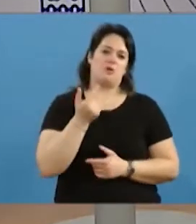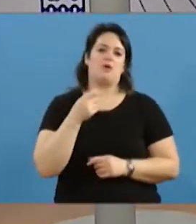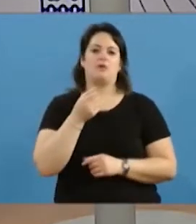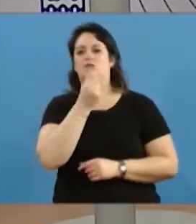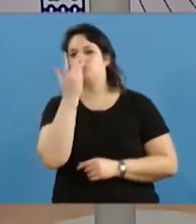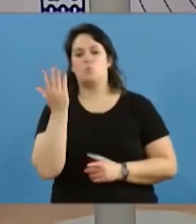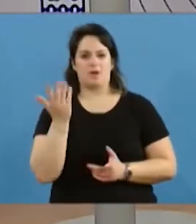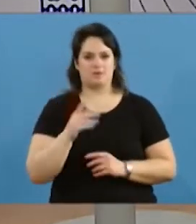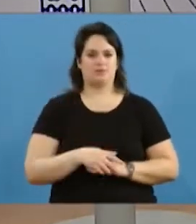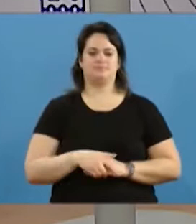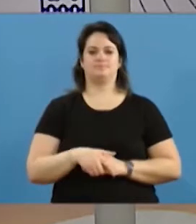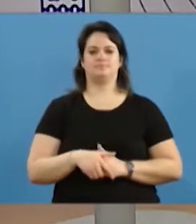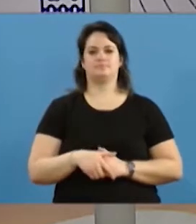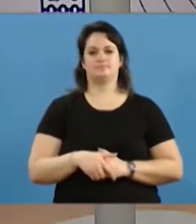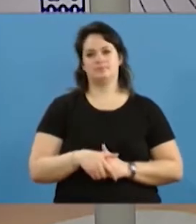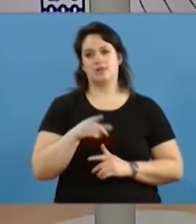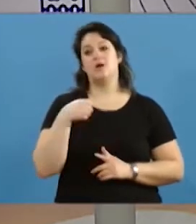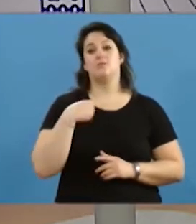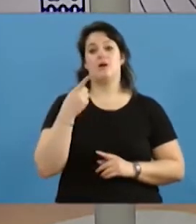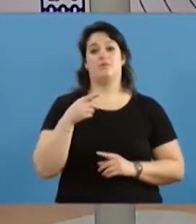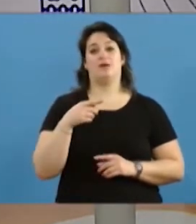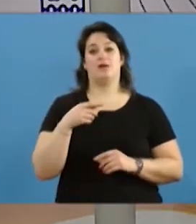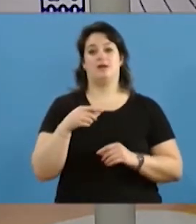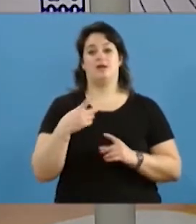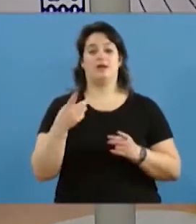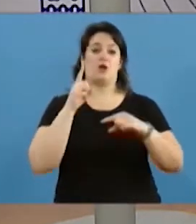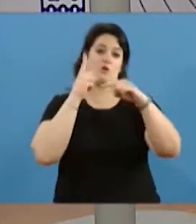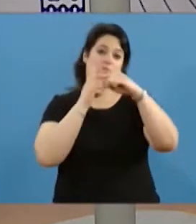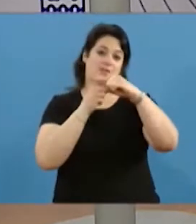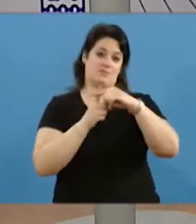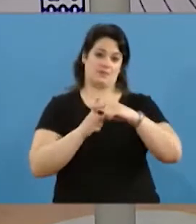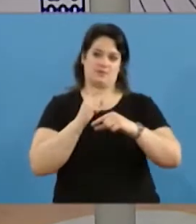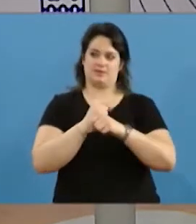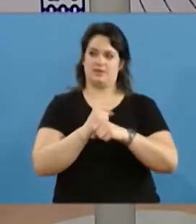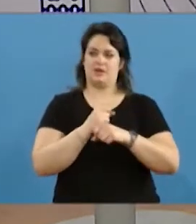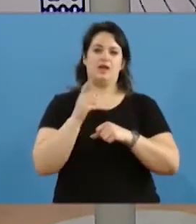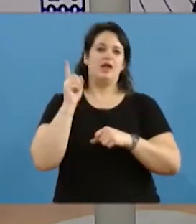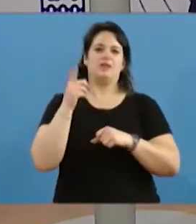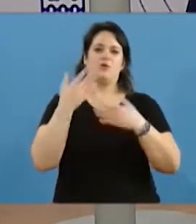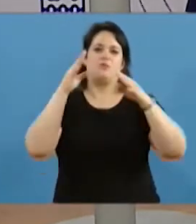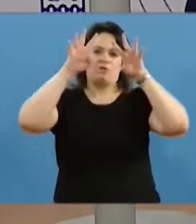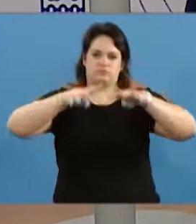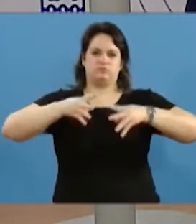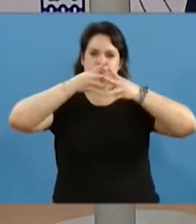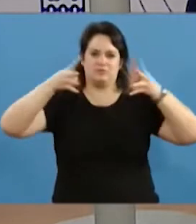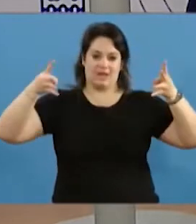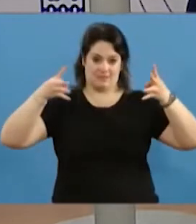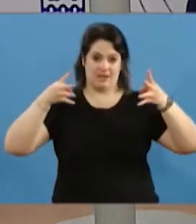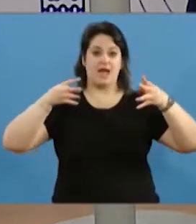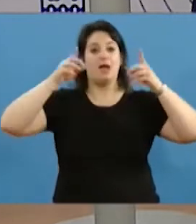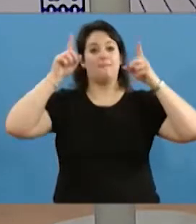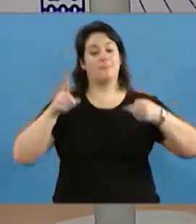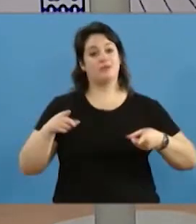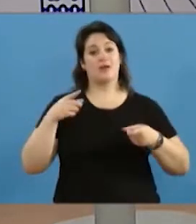pasa. También, entonces, vamos a pasar a nuestros contenidos de matemática. Esto yo lo puedo representar en una tabla, pero también